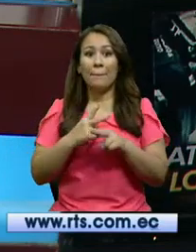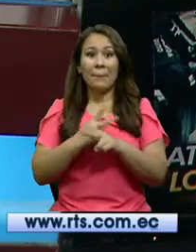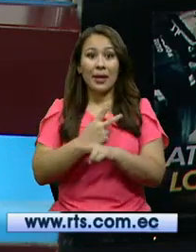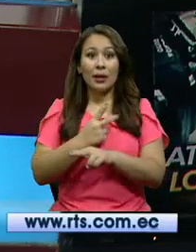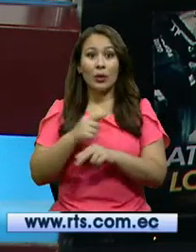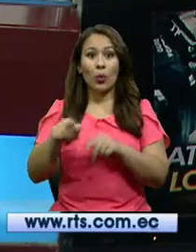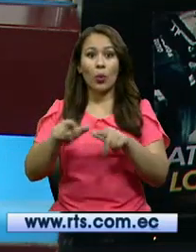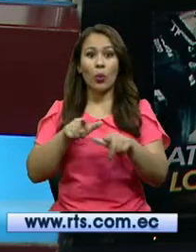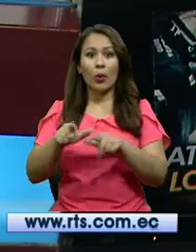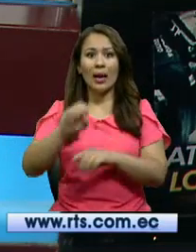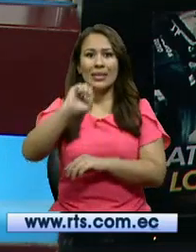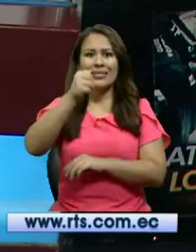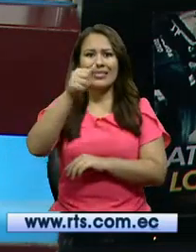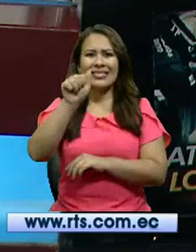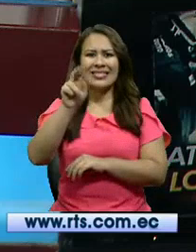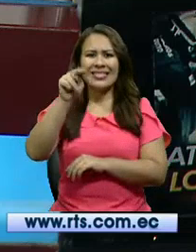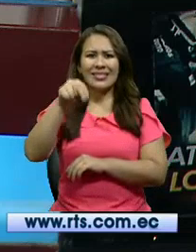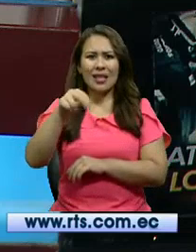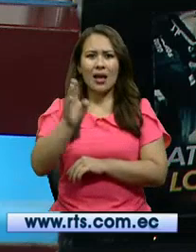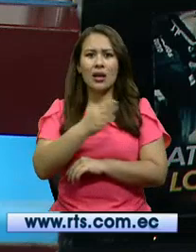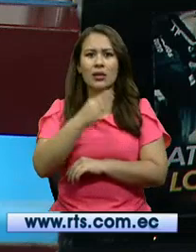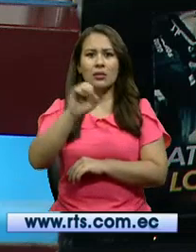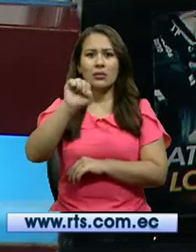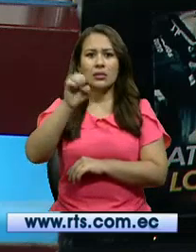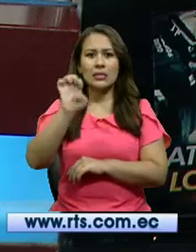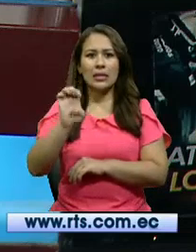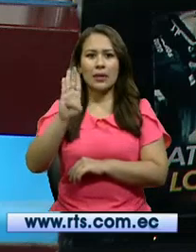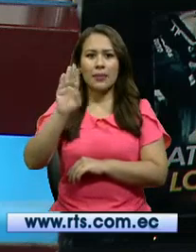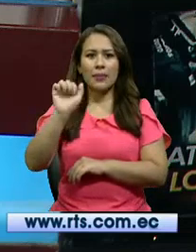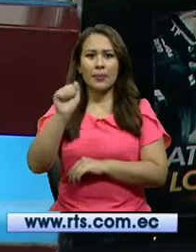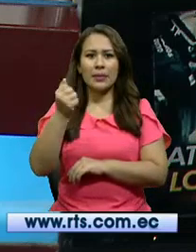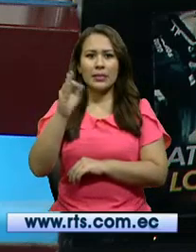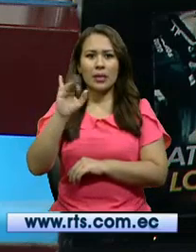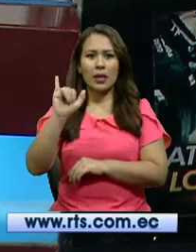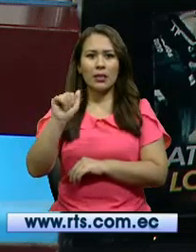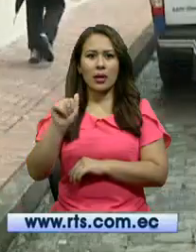San Sebastián, en el centro de la capital.